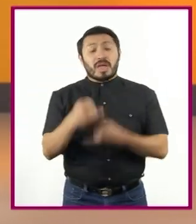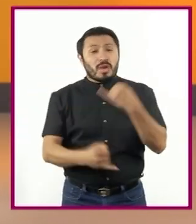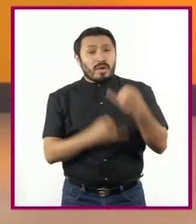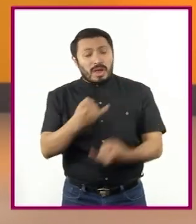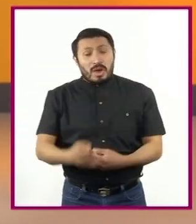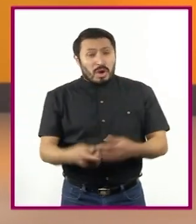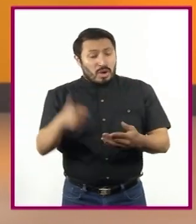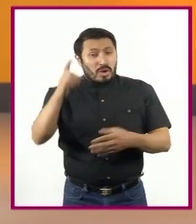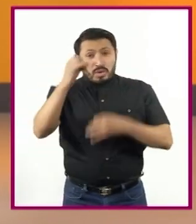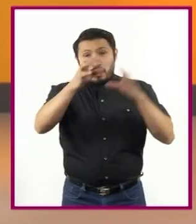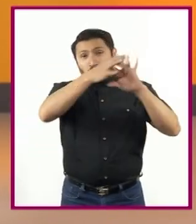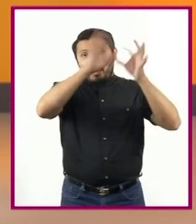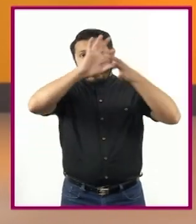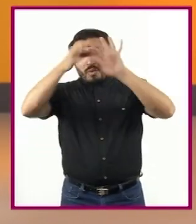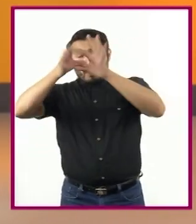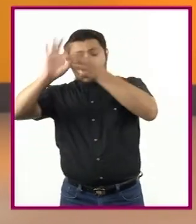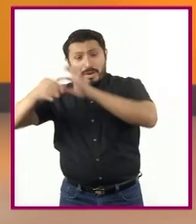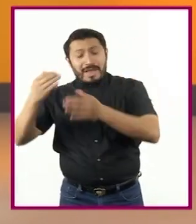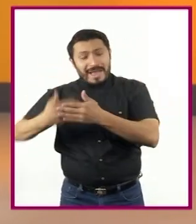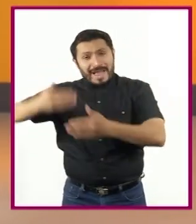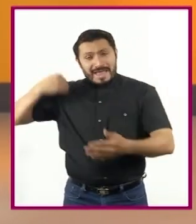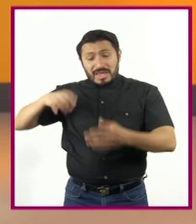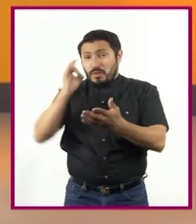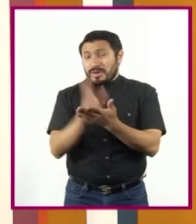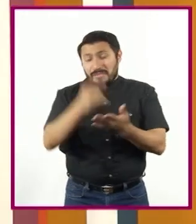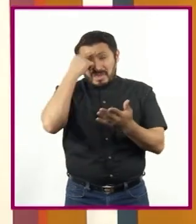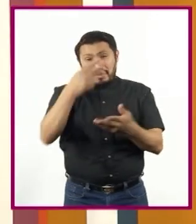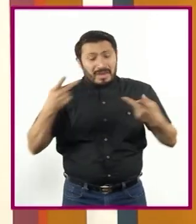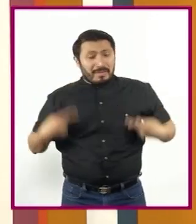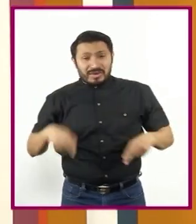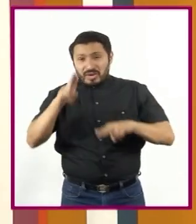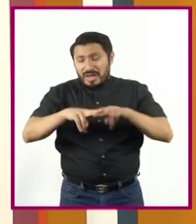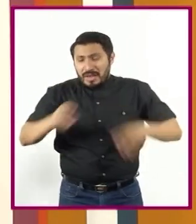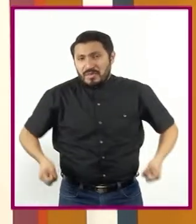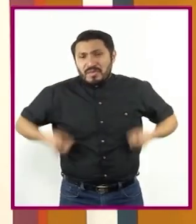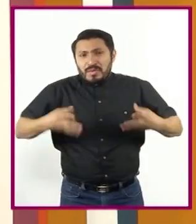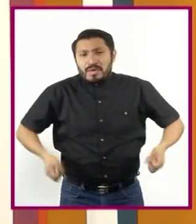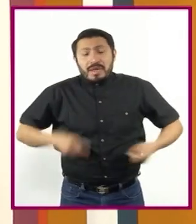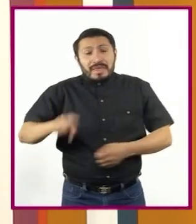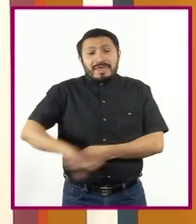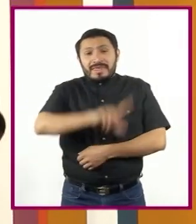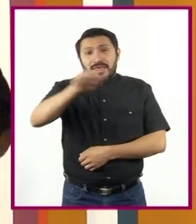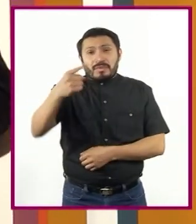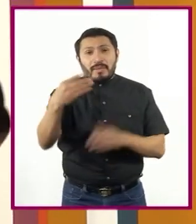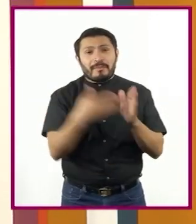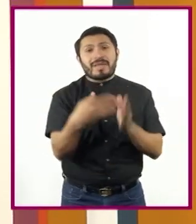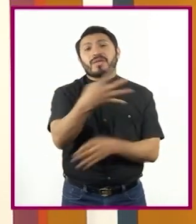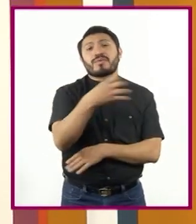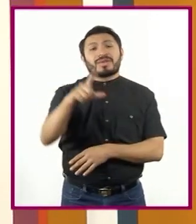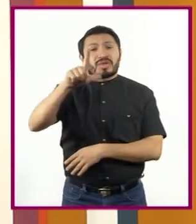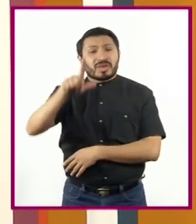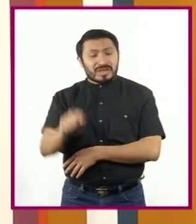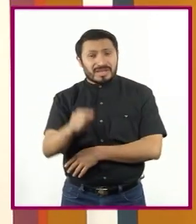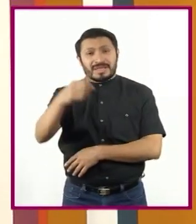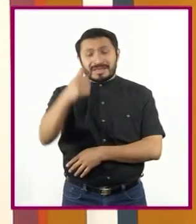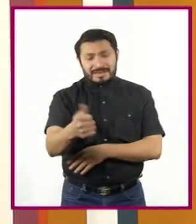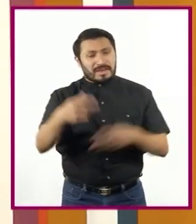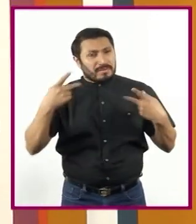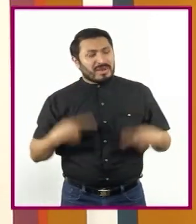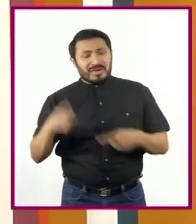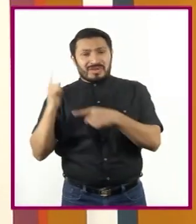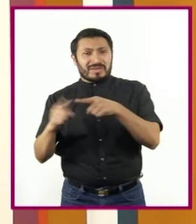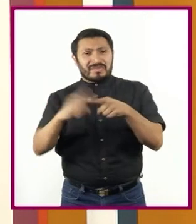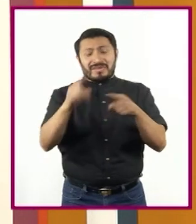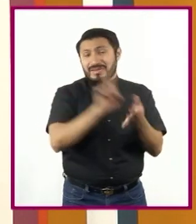disponibles únicamente para atletas en silla de ruedas. En 1976, los atletas con diferentes